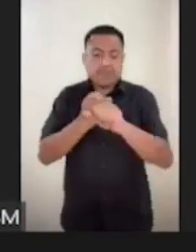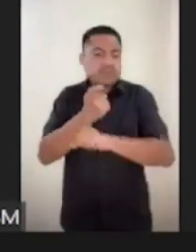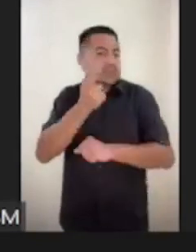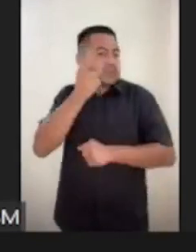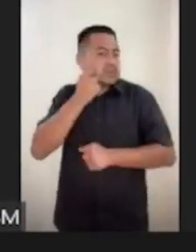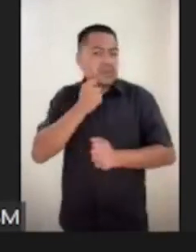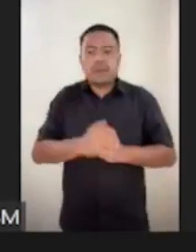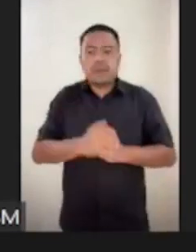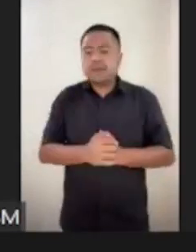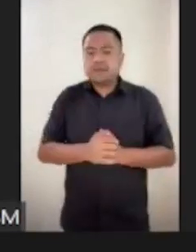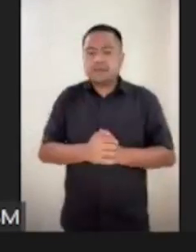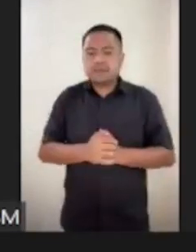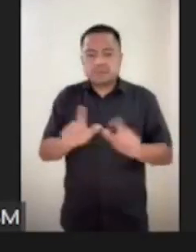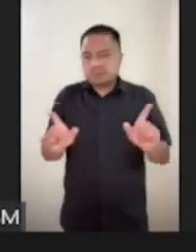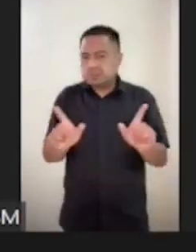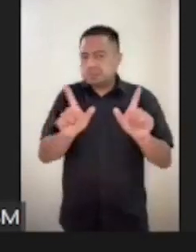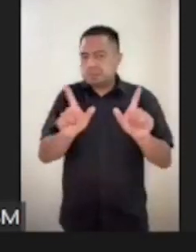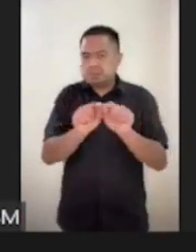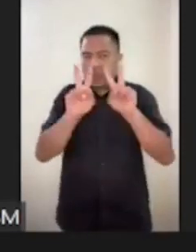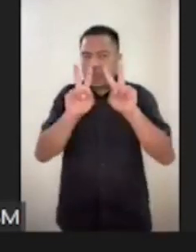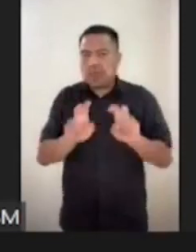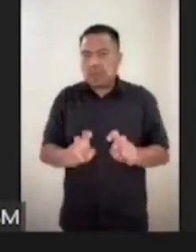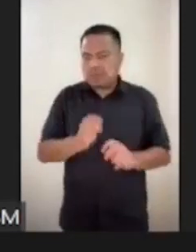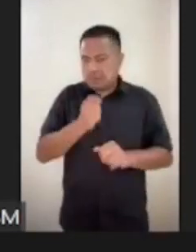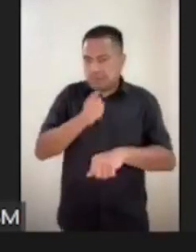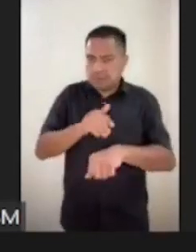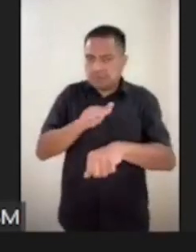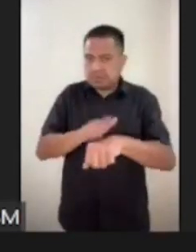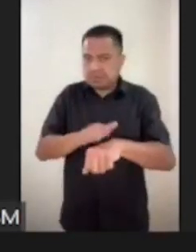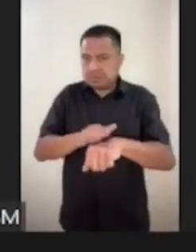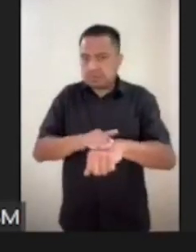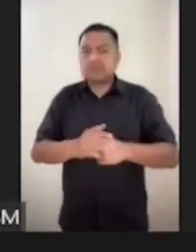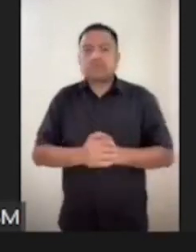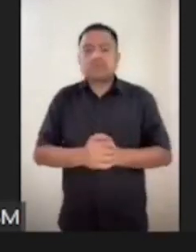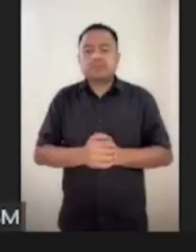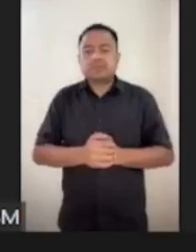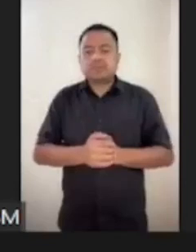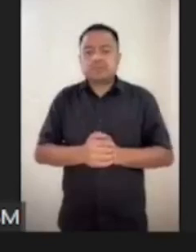del Estado de Guerrero. Son los asuntos a tratar, magistradas, magistrado.